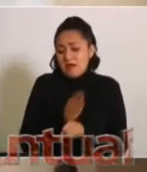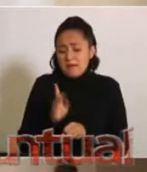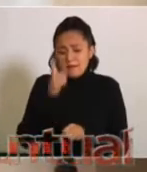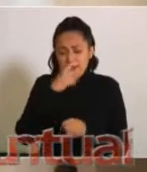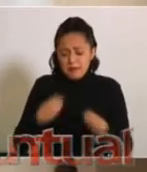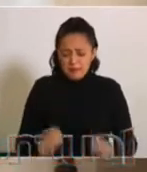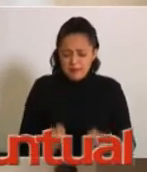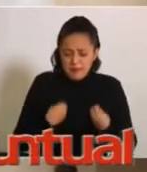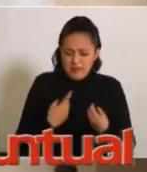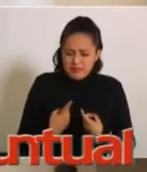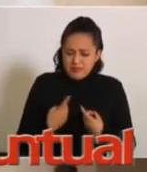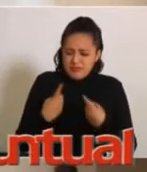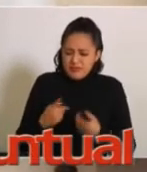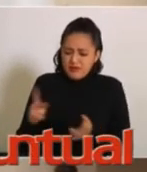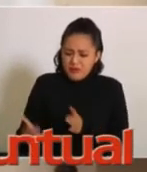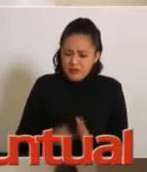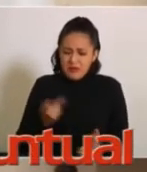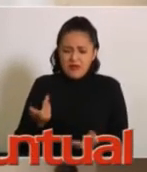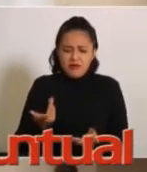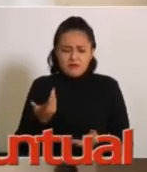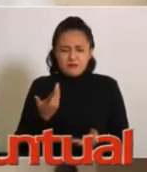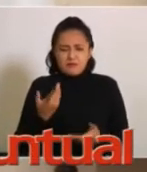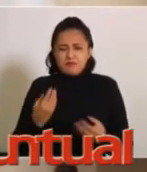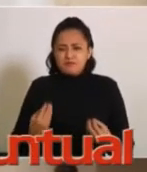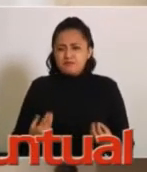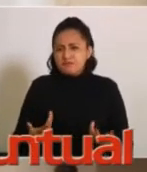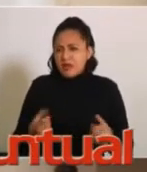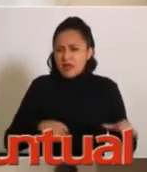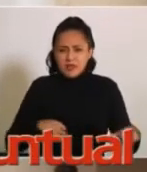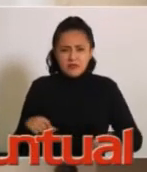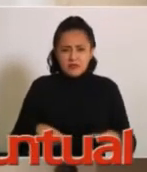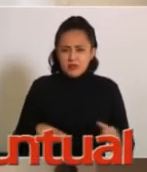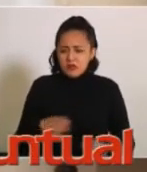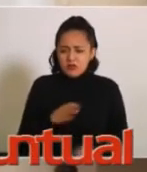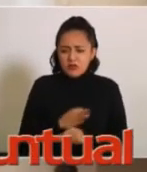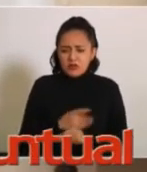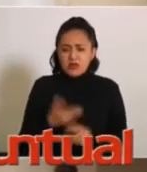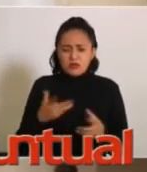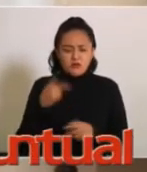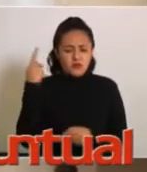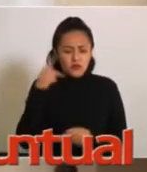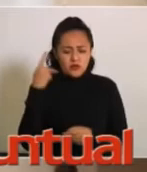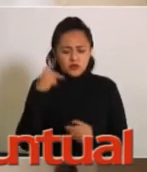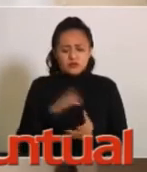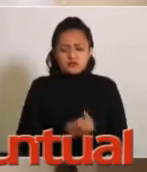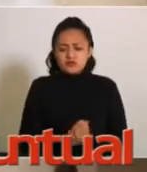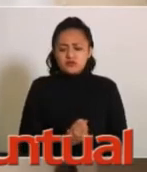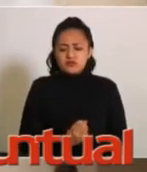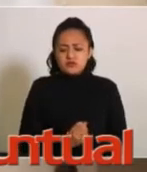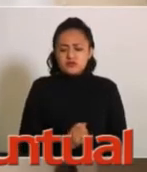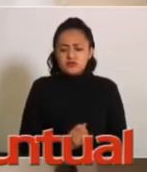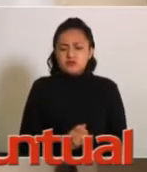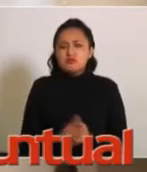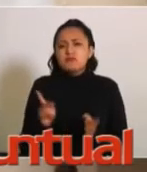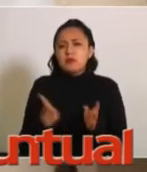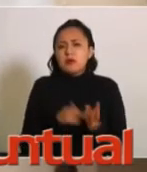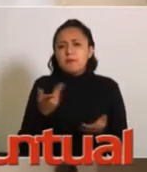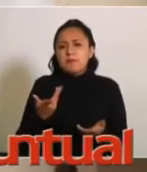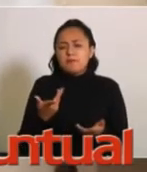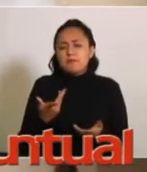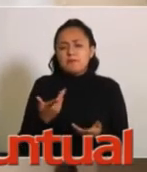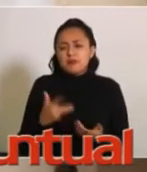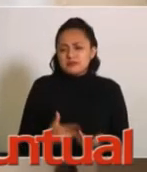vida te devuelva la actividad hacer que puebla vuelva a palpitar